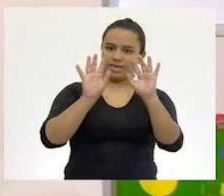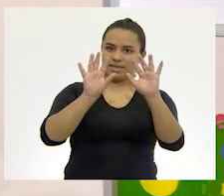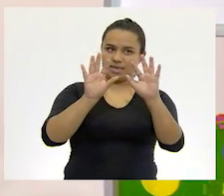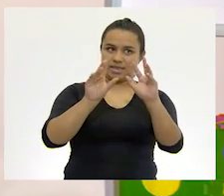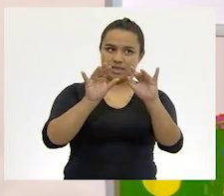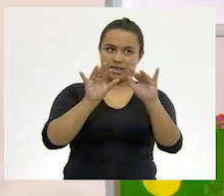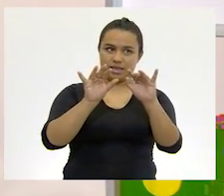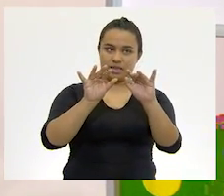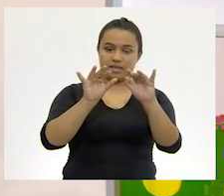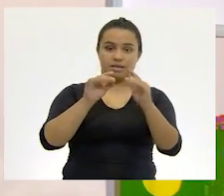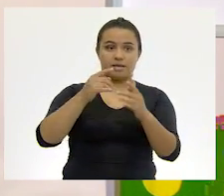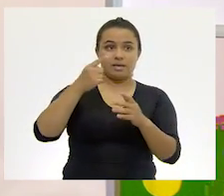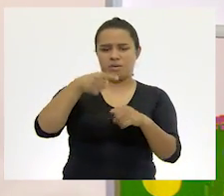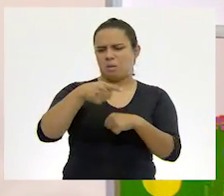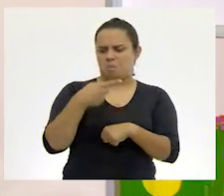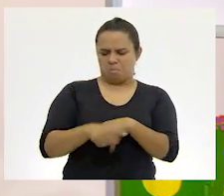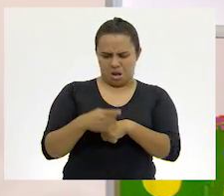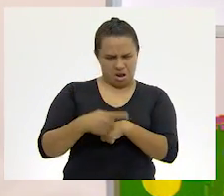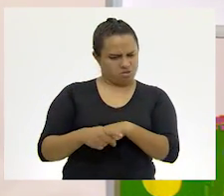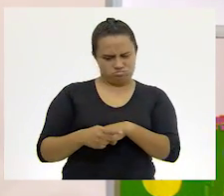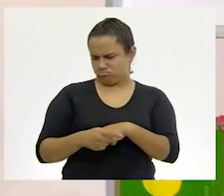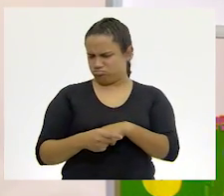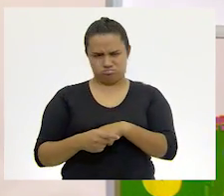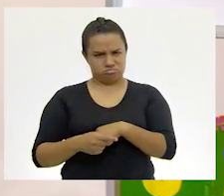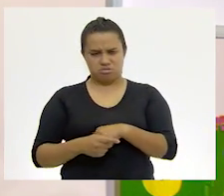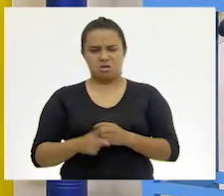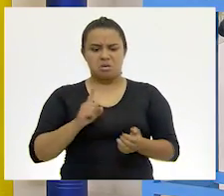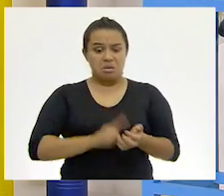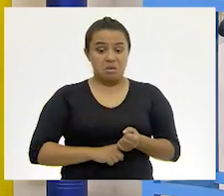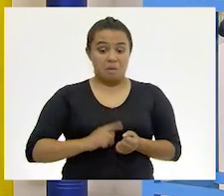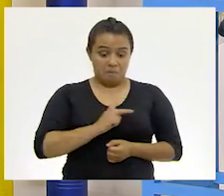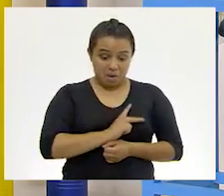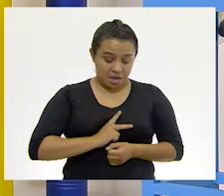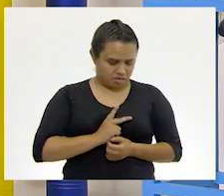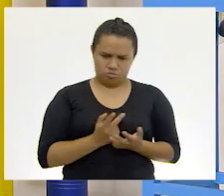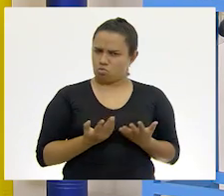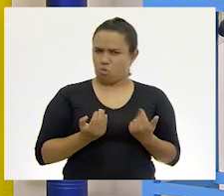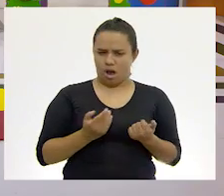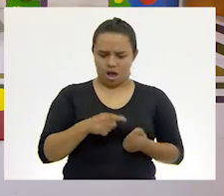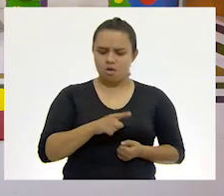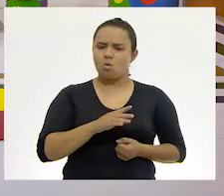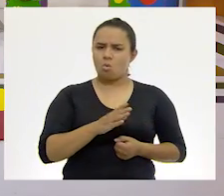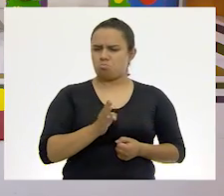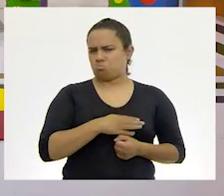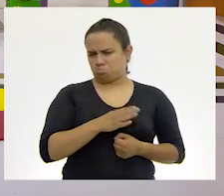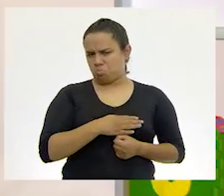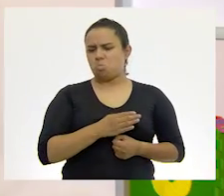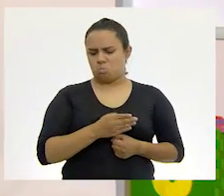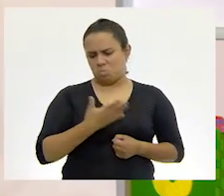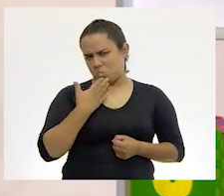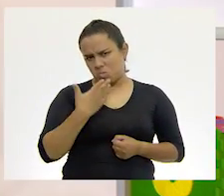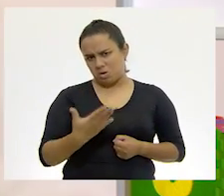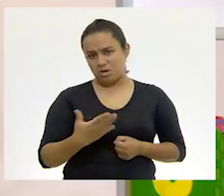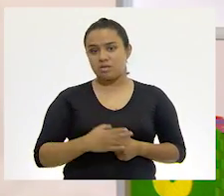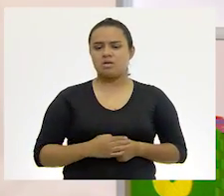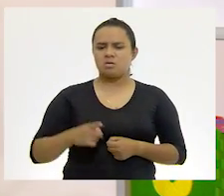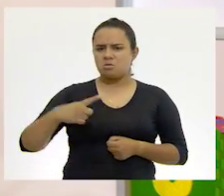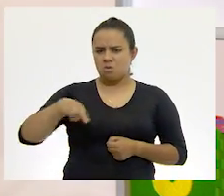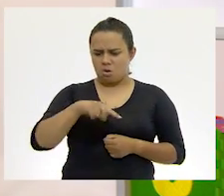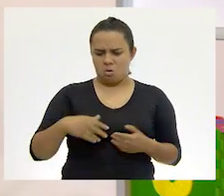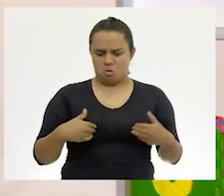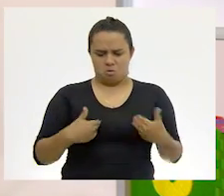dedos. No es peligroso. No es tóxico. Claro, claro. Entonces, podemos con toda